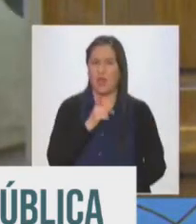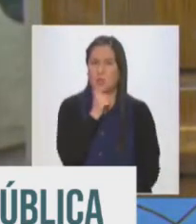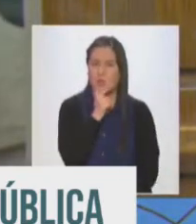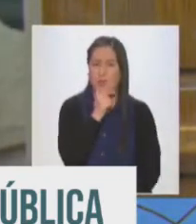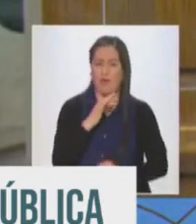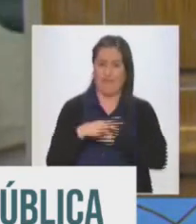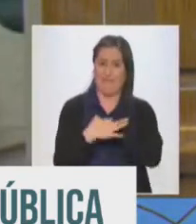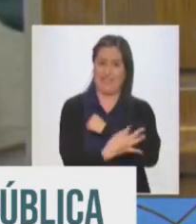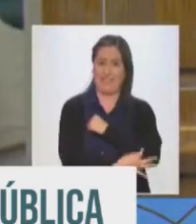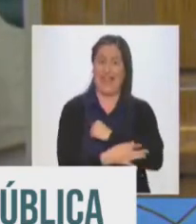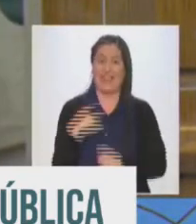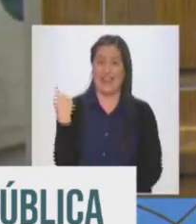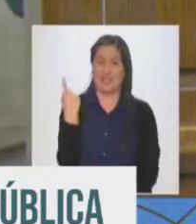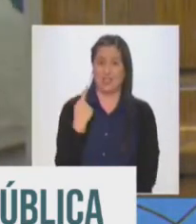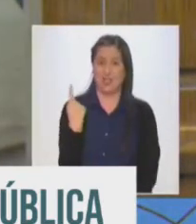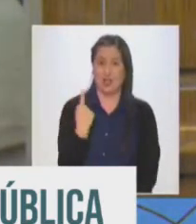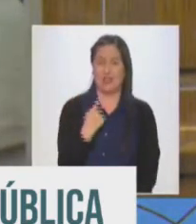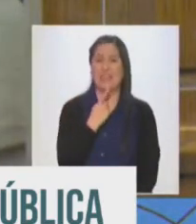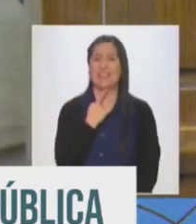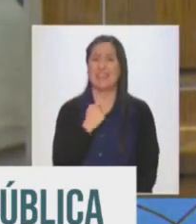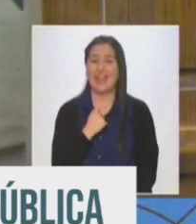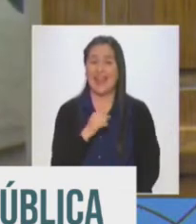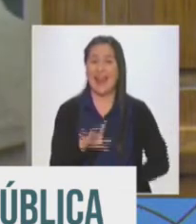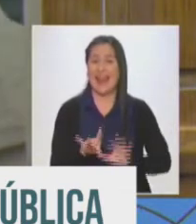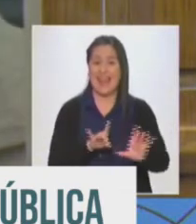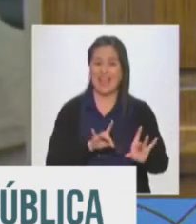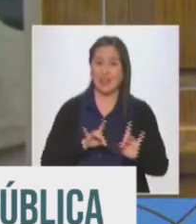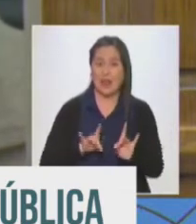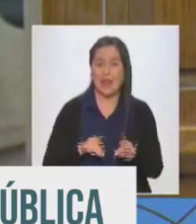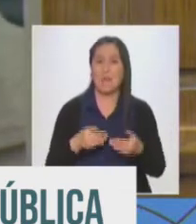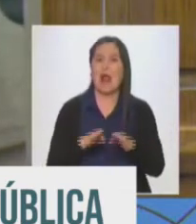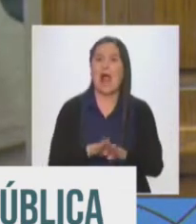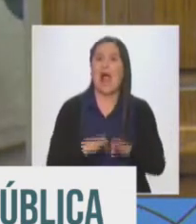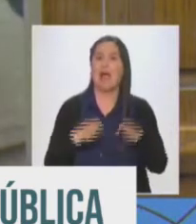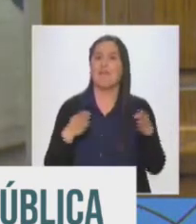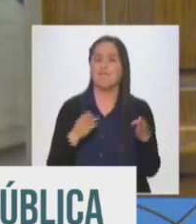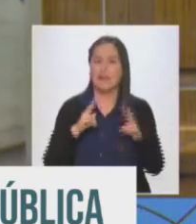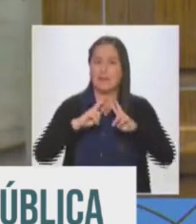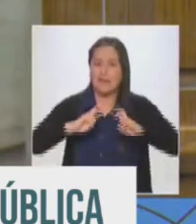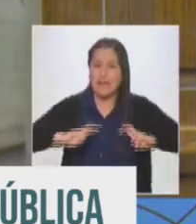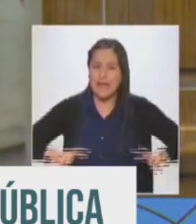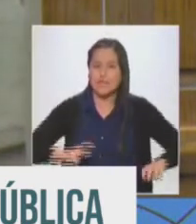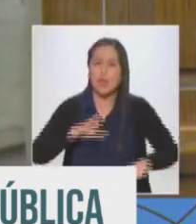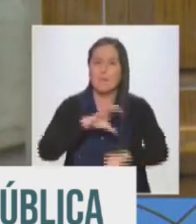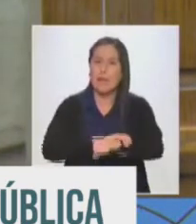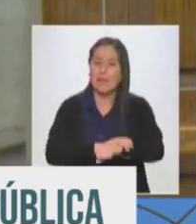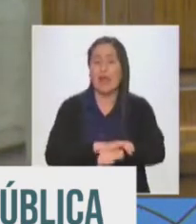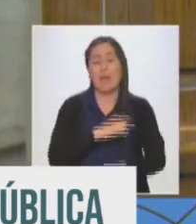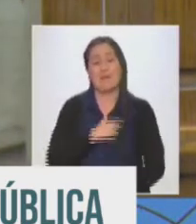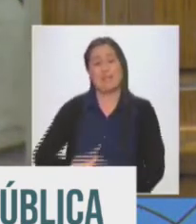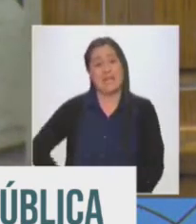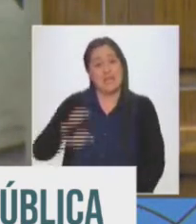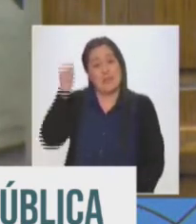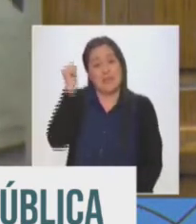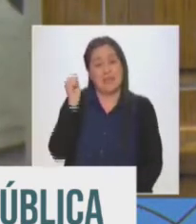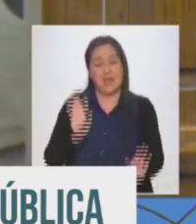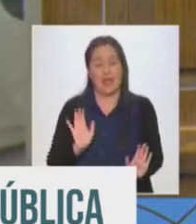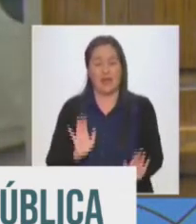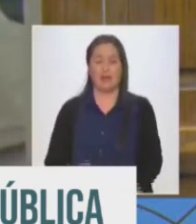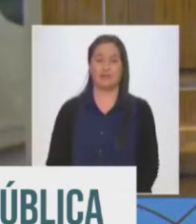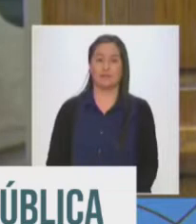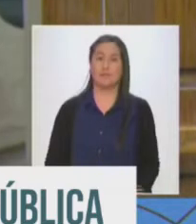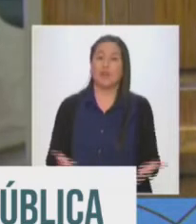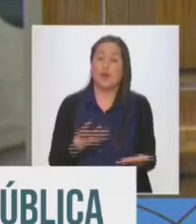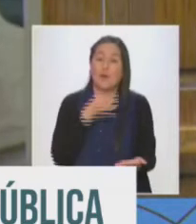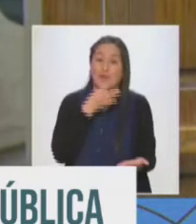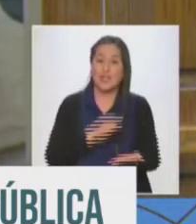nacional un interés electoral en abrir una causa penal al presidente de la República. Muy bien, como he dicho,